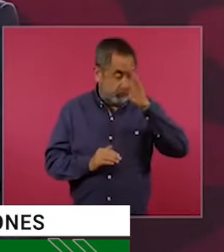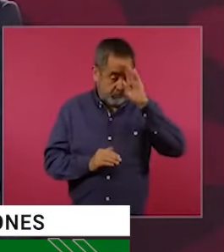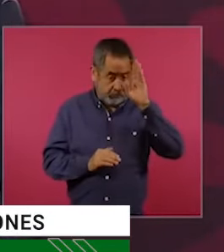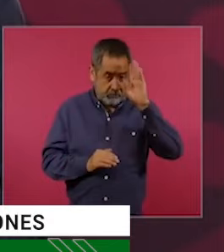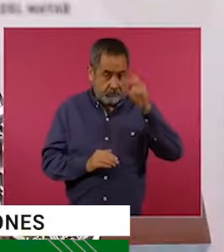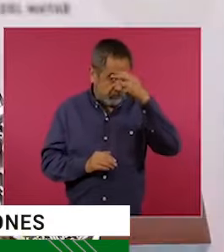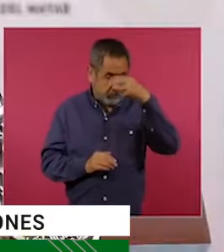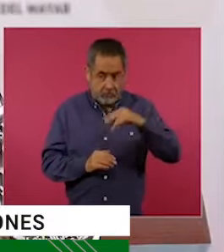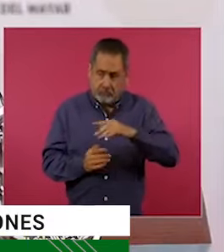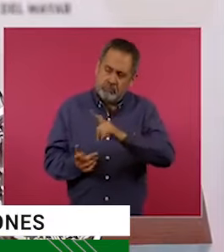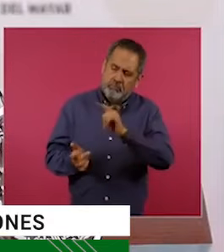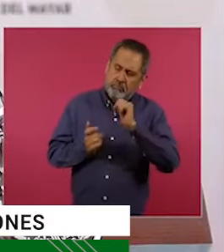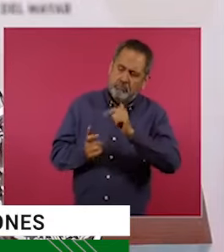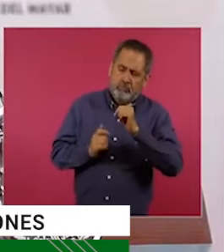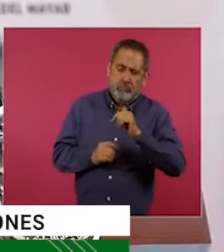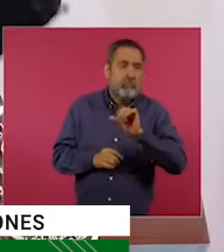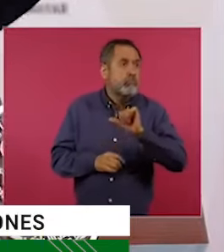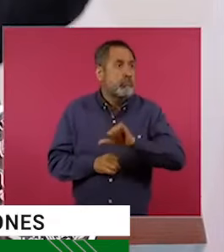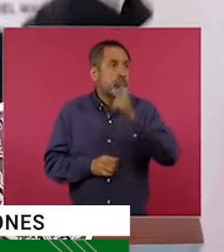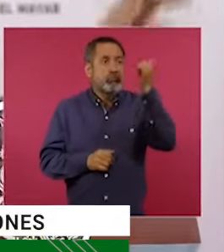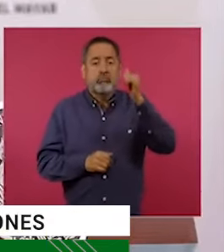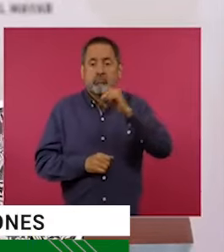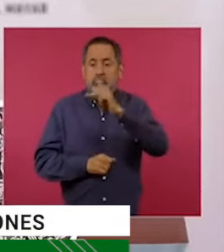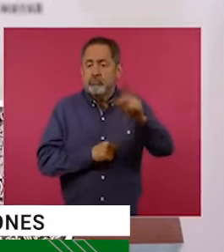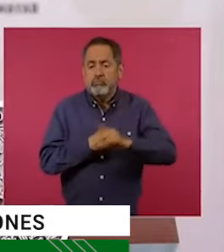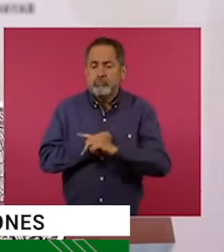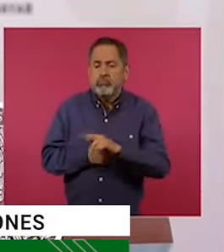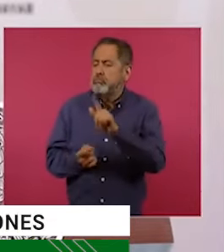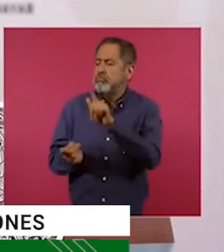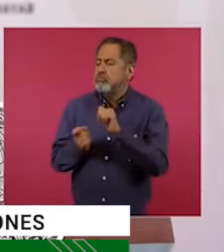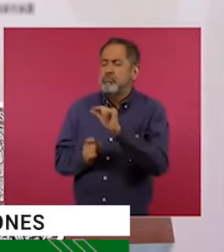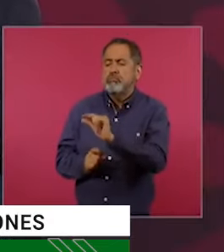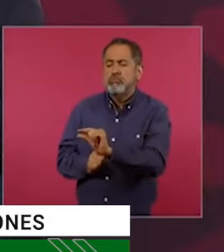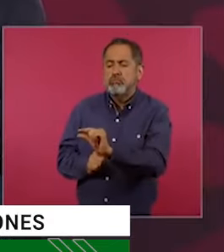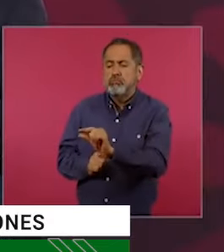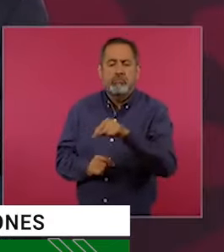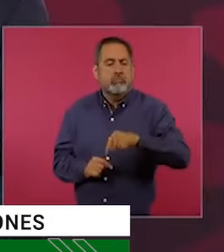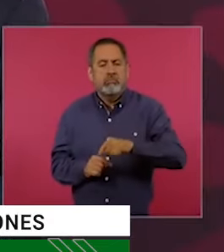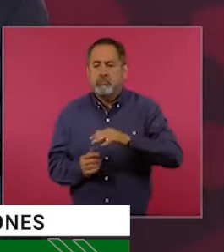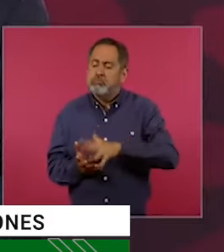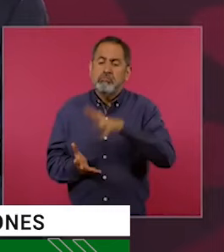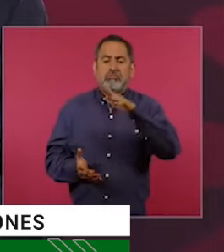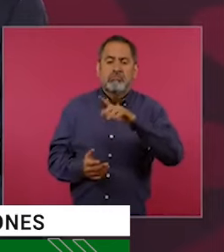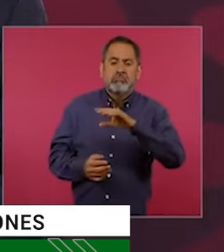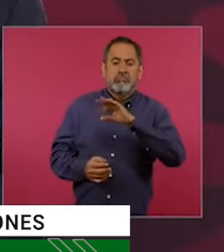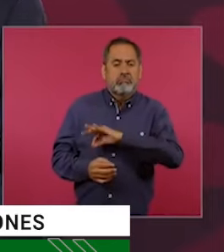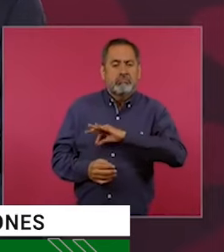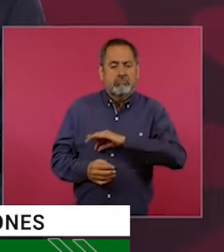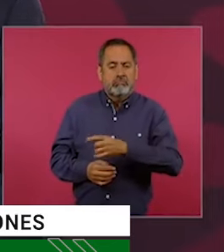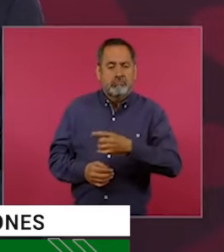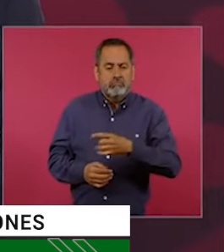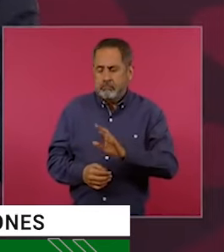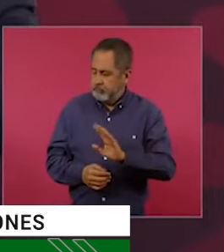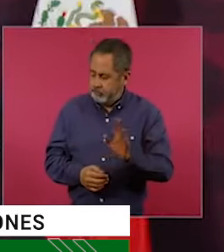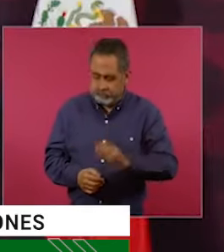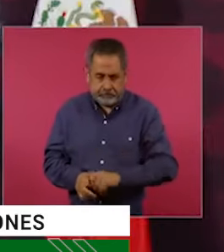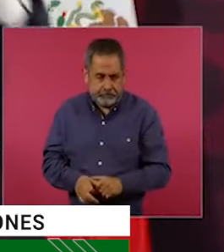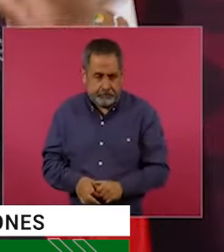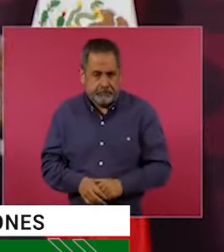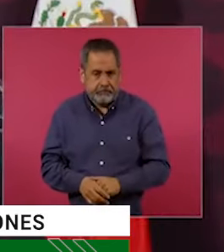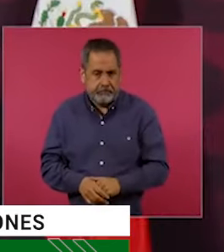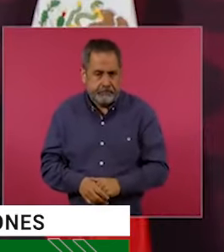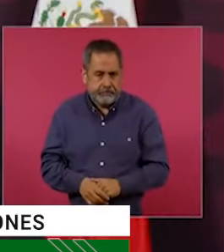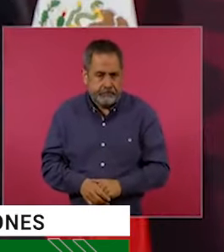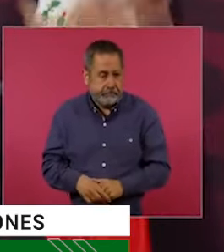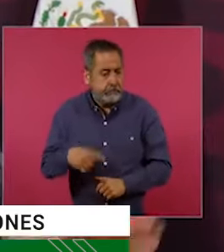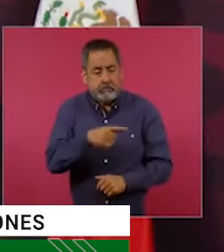el presidente López Obrador destacó que la iniciativa para reducir el cobro de comisiones en las Afores es muy efectiva, al grado que se ha